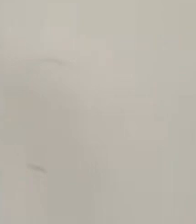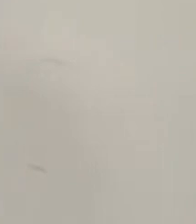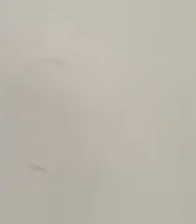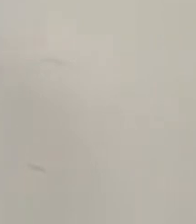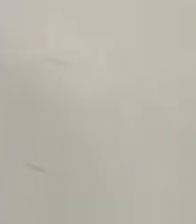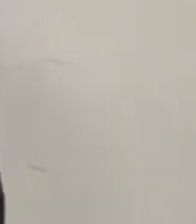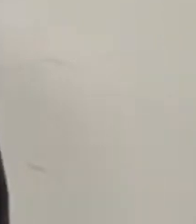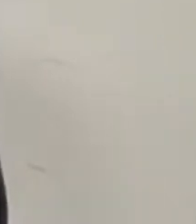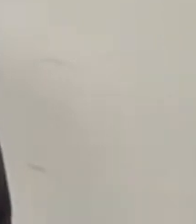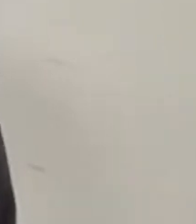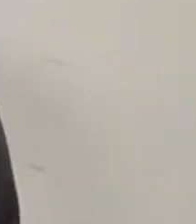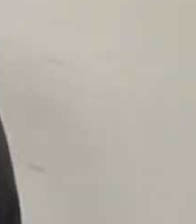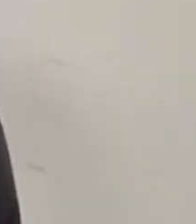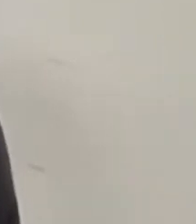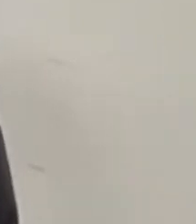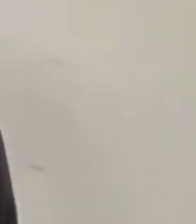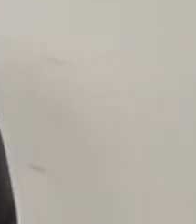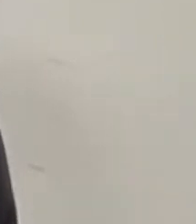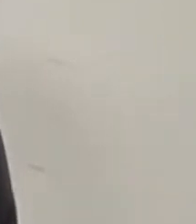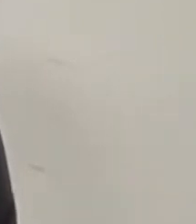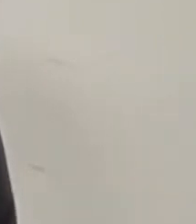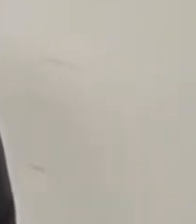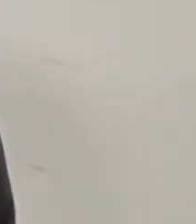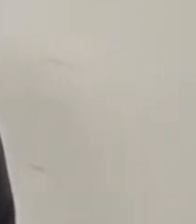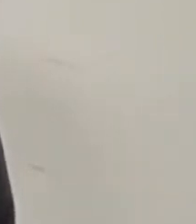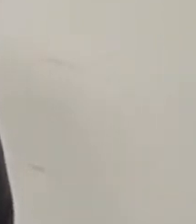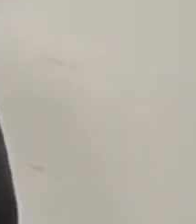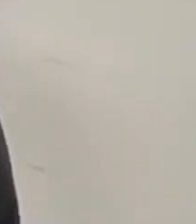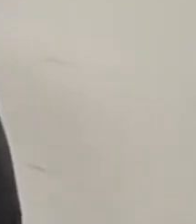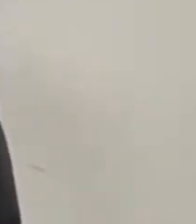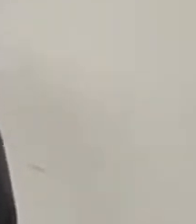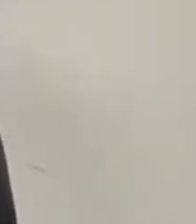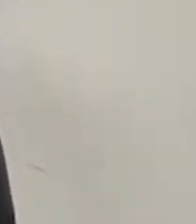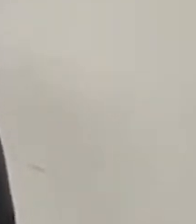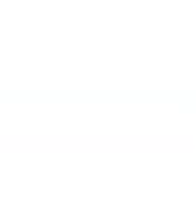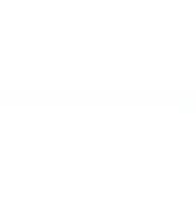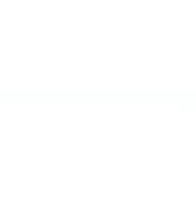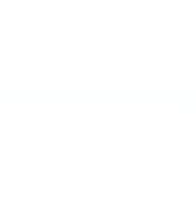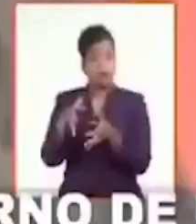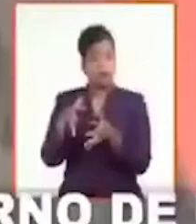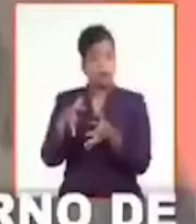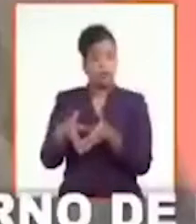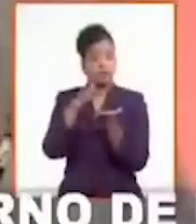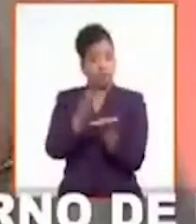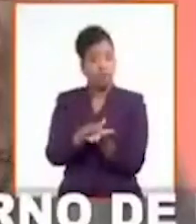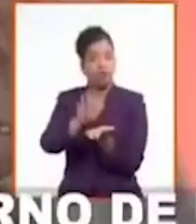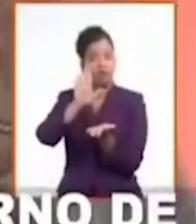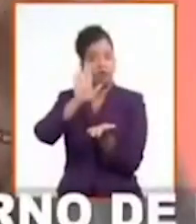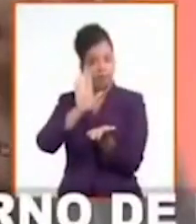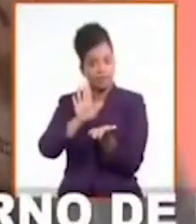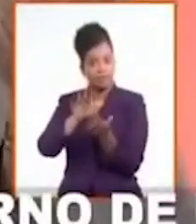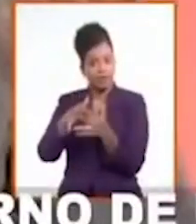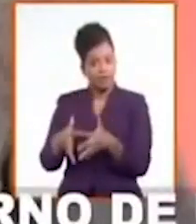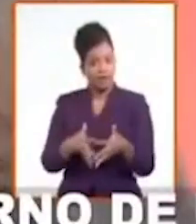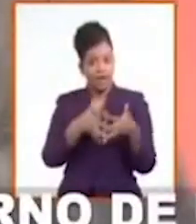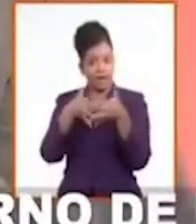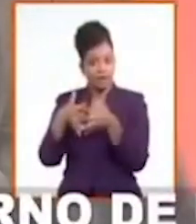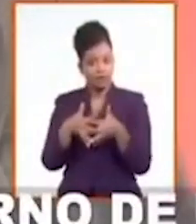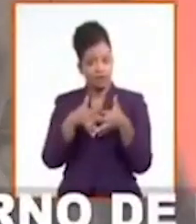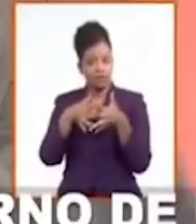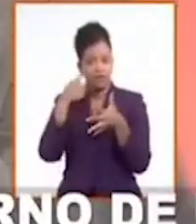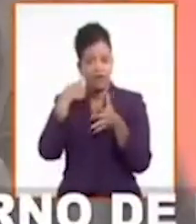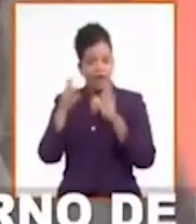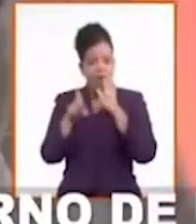y de las campañas con los traficantes de personas. Escuchemos. Estados Unidos, por revisar las legislaciones